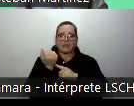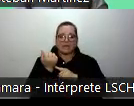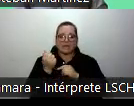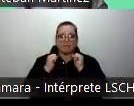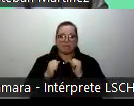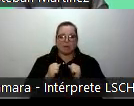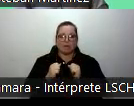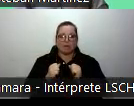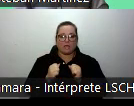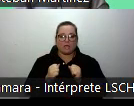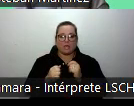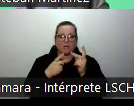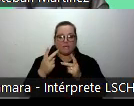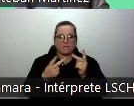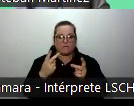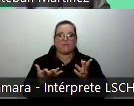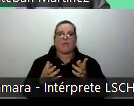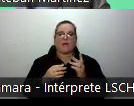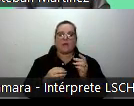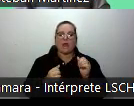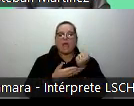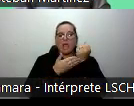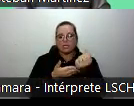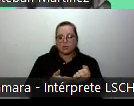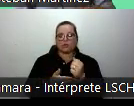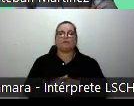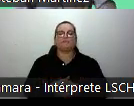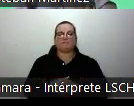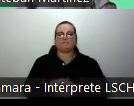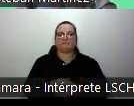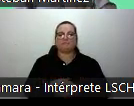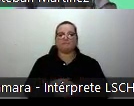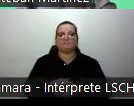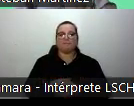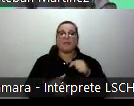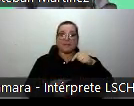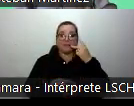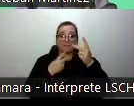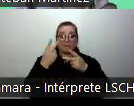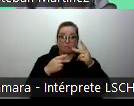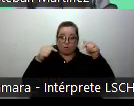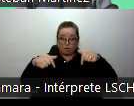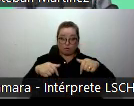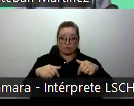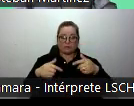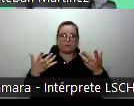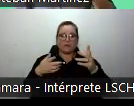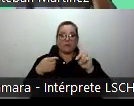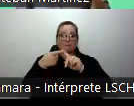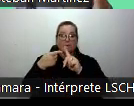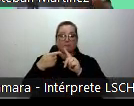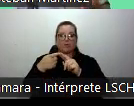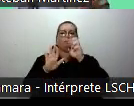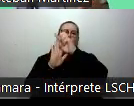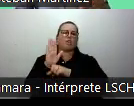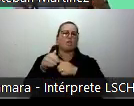te puede ayudar a estar aquí y muy presente Qué veremos hoy primero vamos a empezar con Qué es un